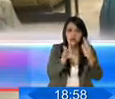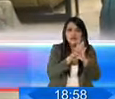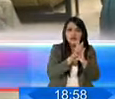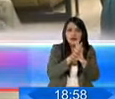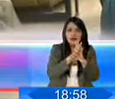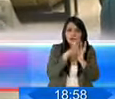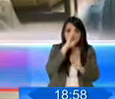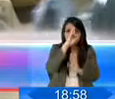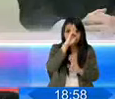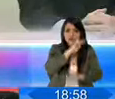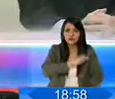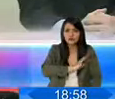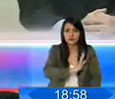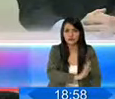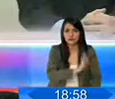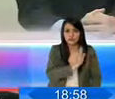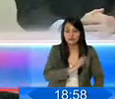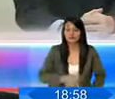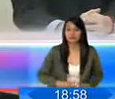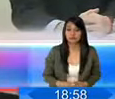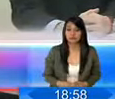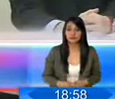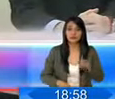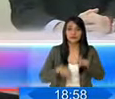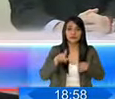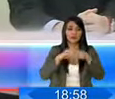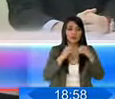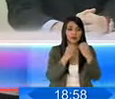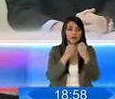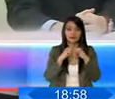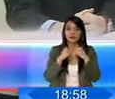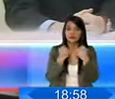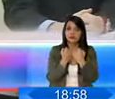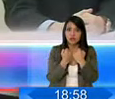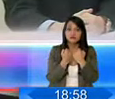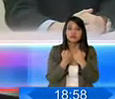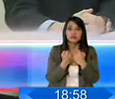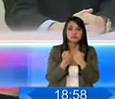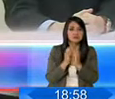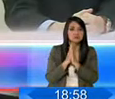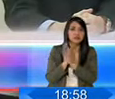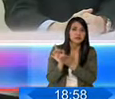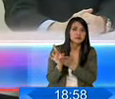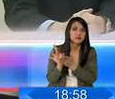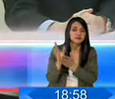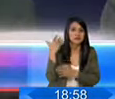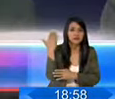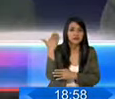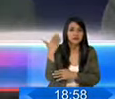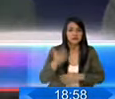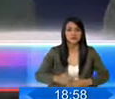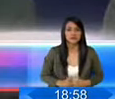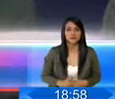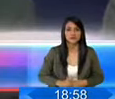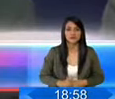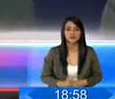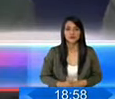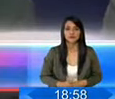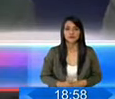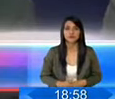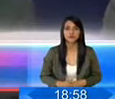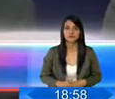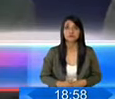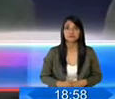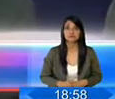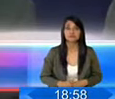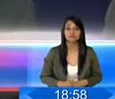y a la institucionalidad. Además, hay organizaciones sociales que piden la destitución del burgomaestre. El inicio del